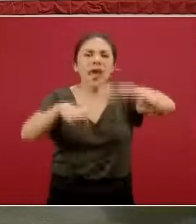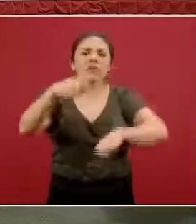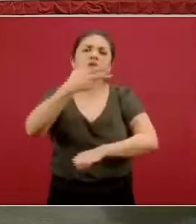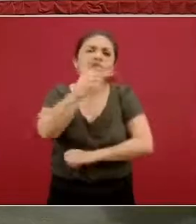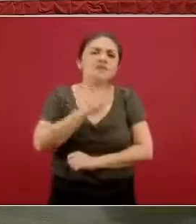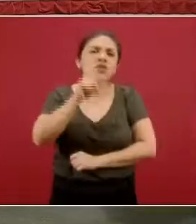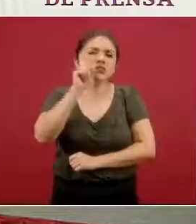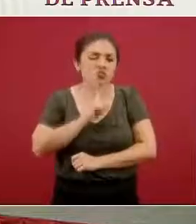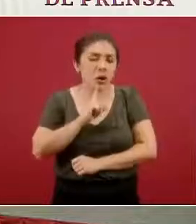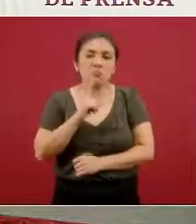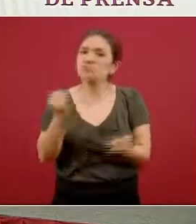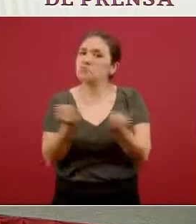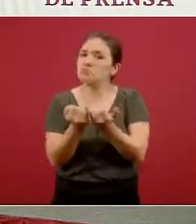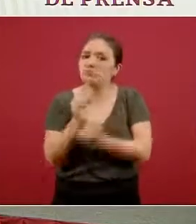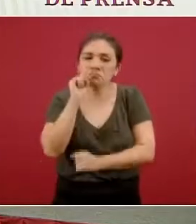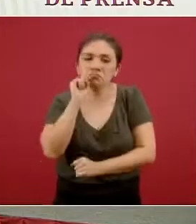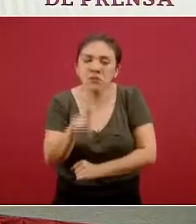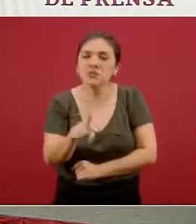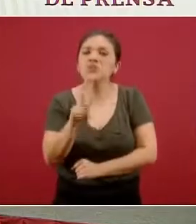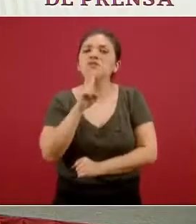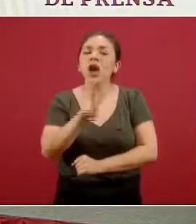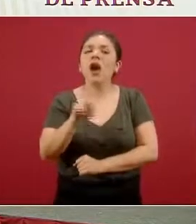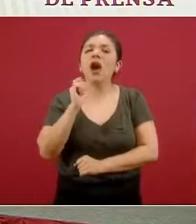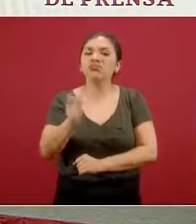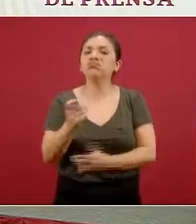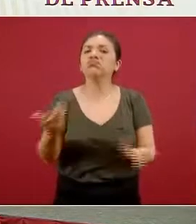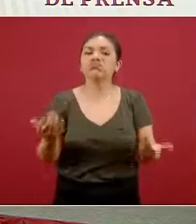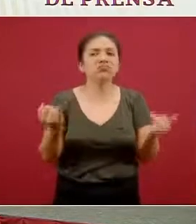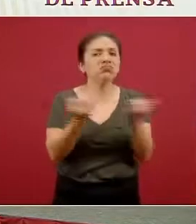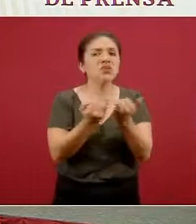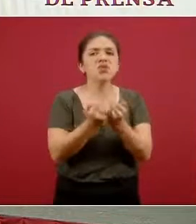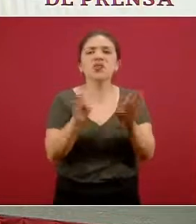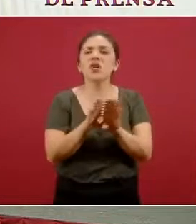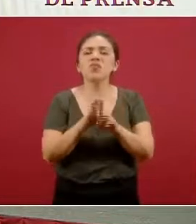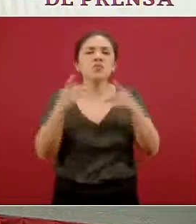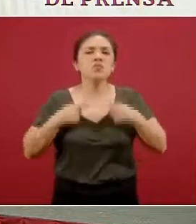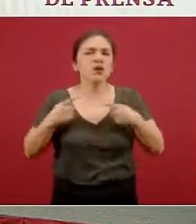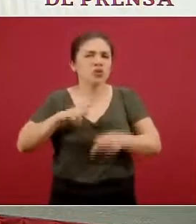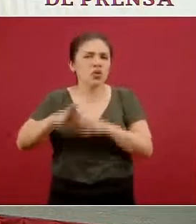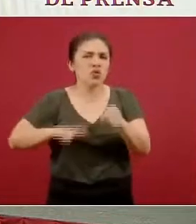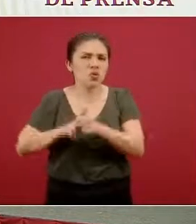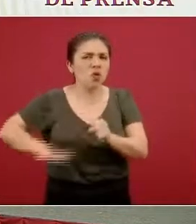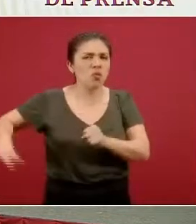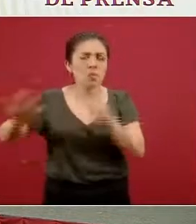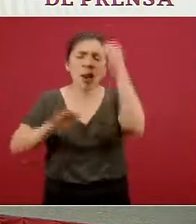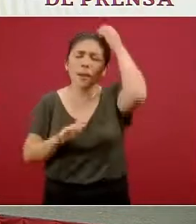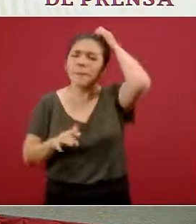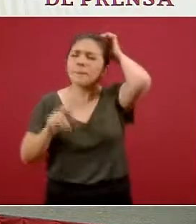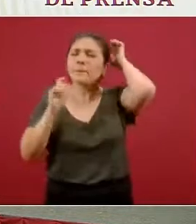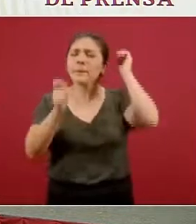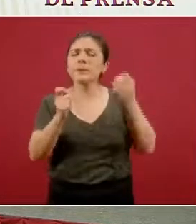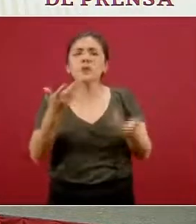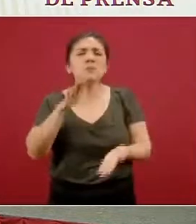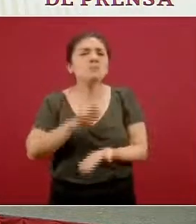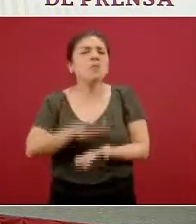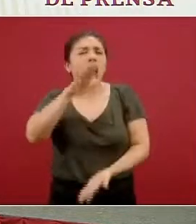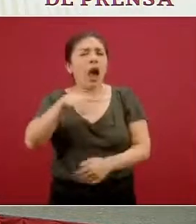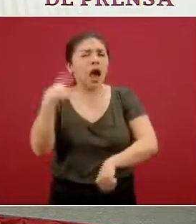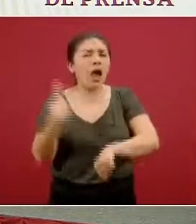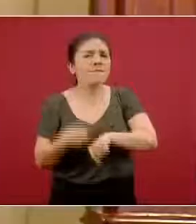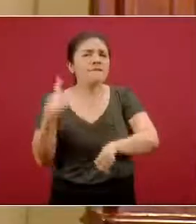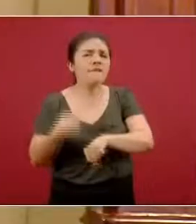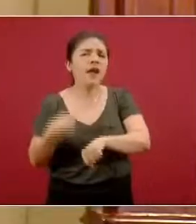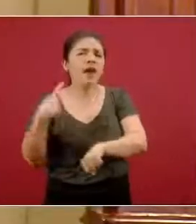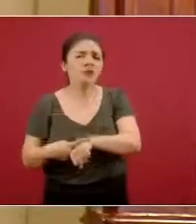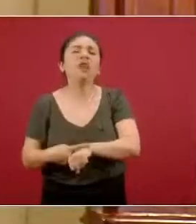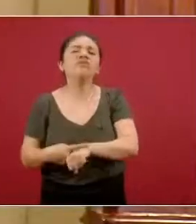y volvemos a ver nuevamente el efecto que también vemos en población general, que es cómo la mayor afectación